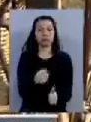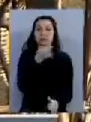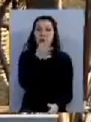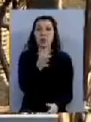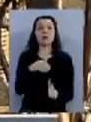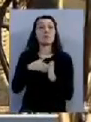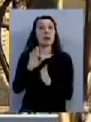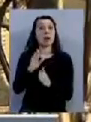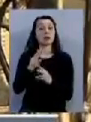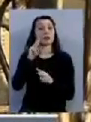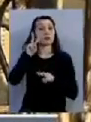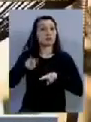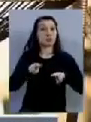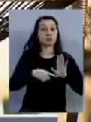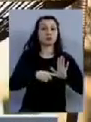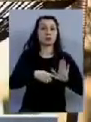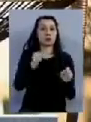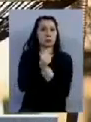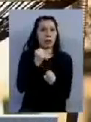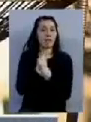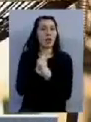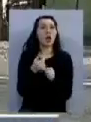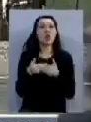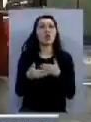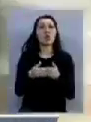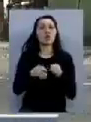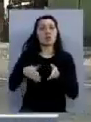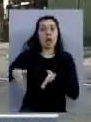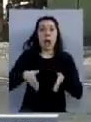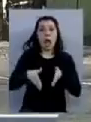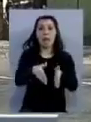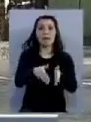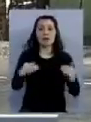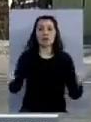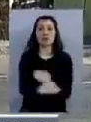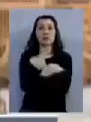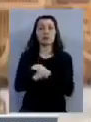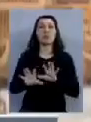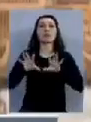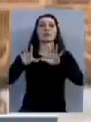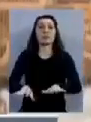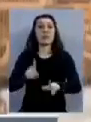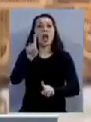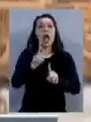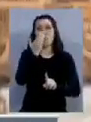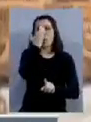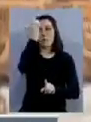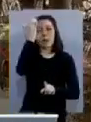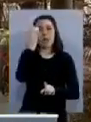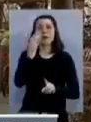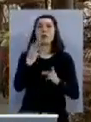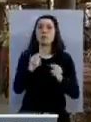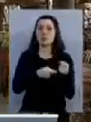porque la mayor vitrina del trabajo de Chimbarongo está en plena ruta, donde se instalan algunos maestros,